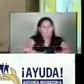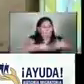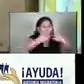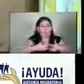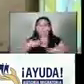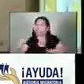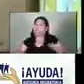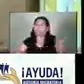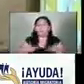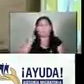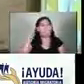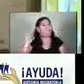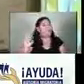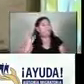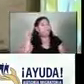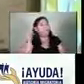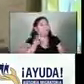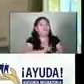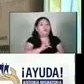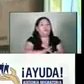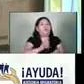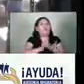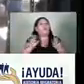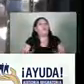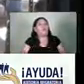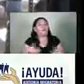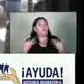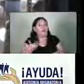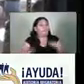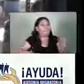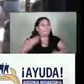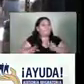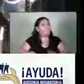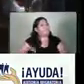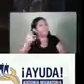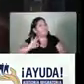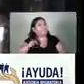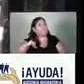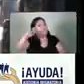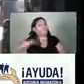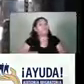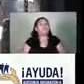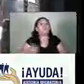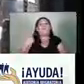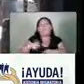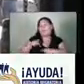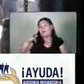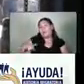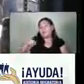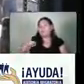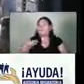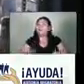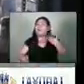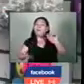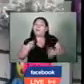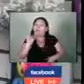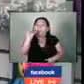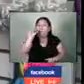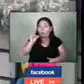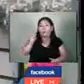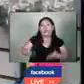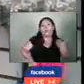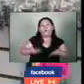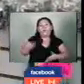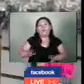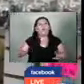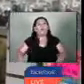logran sacar ganancias significativas por tratarse de temporadas fuertes. Sin embargo, este año, la situación podría ser menor debido a la crisis de